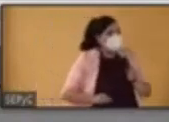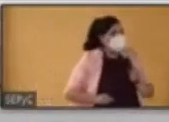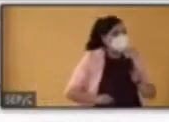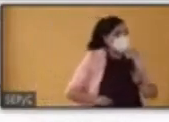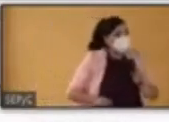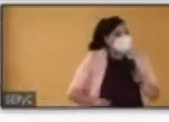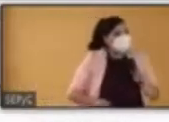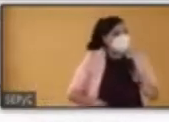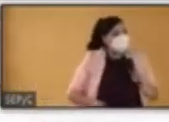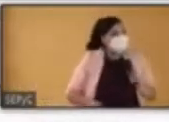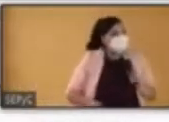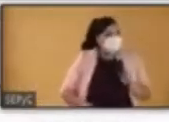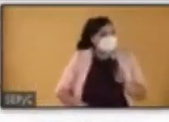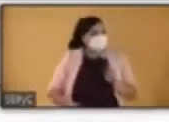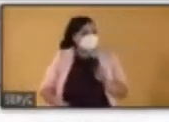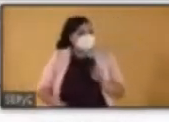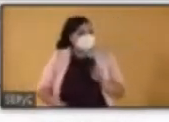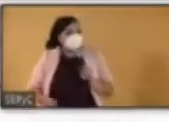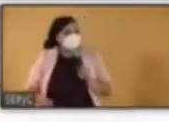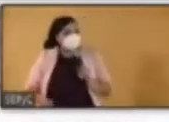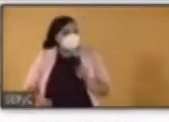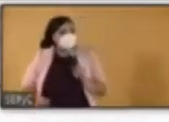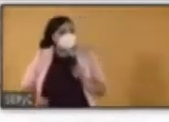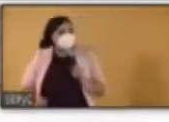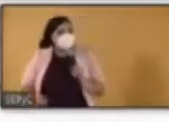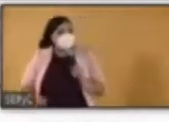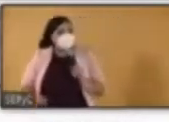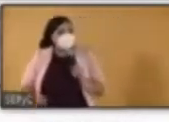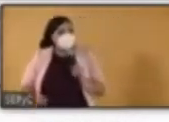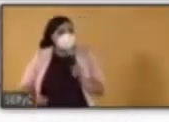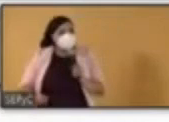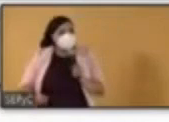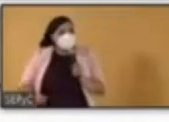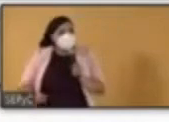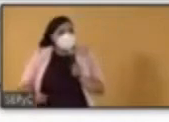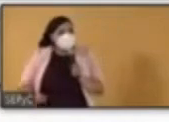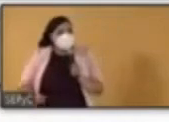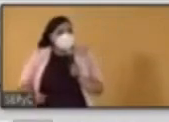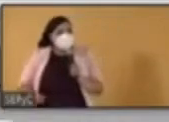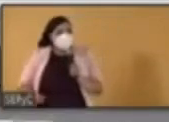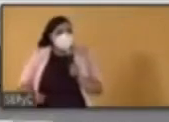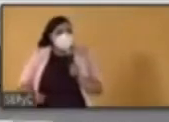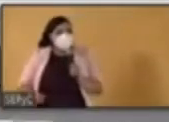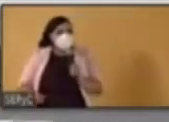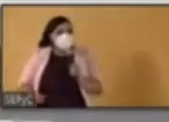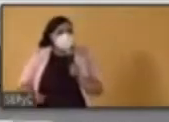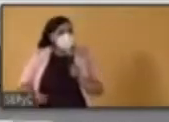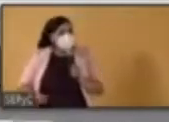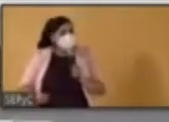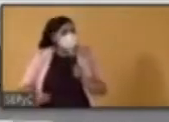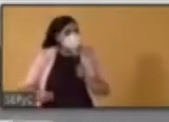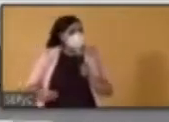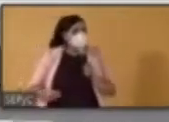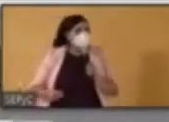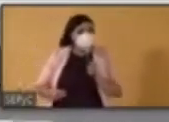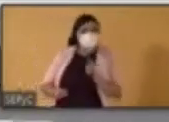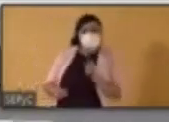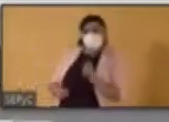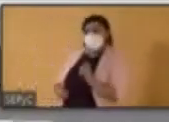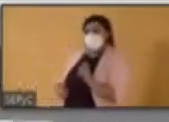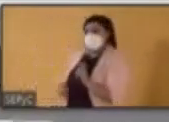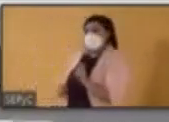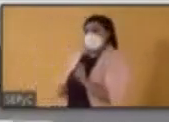si se dan cuenta, nos aparece la siguiente ventanilla que dice vista previa. Al dar clic nosotros a esta ventanilla, ya